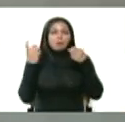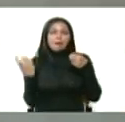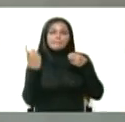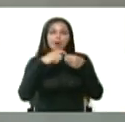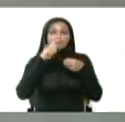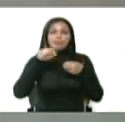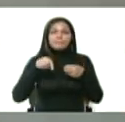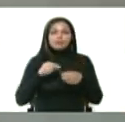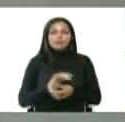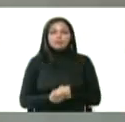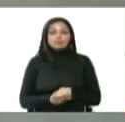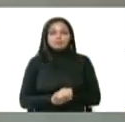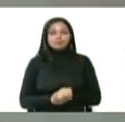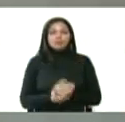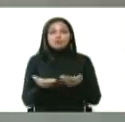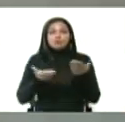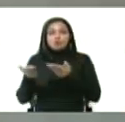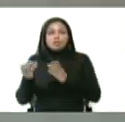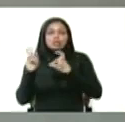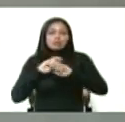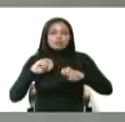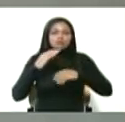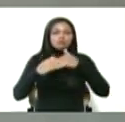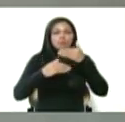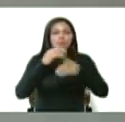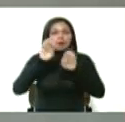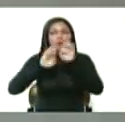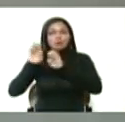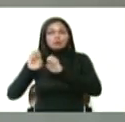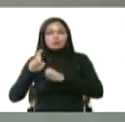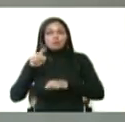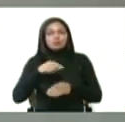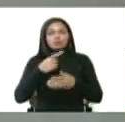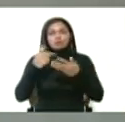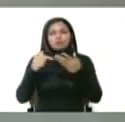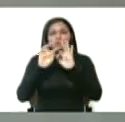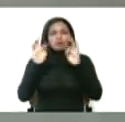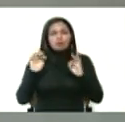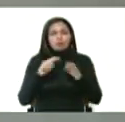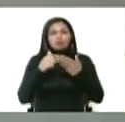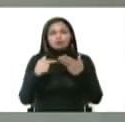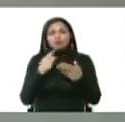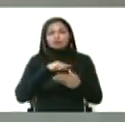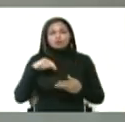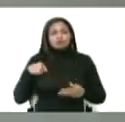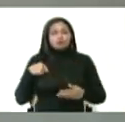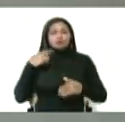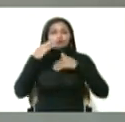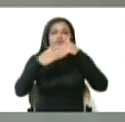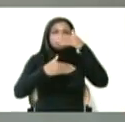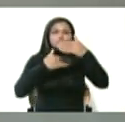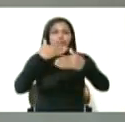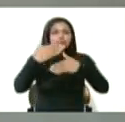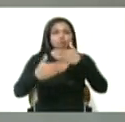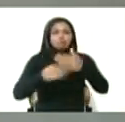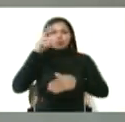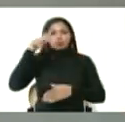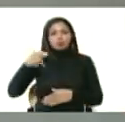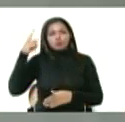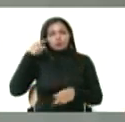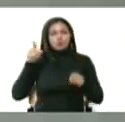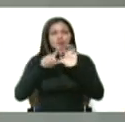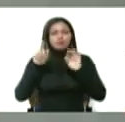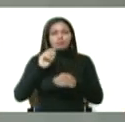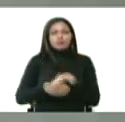tema de los anticoagulantes al protocolo y estamos revisando, por ejemplo, el uso de la ozonoterapia. Son cosas que día a día el equipo terapéutico,